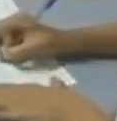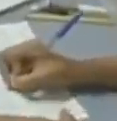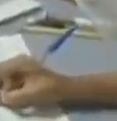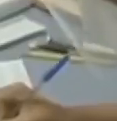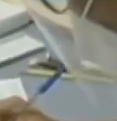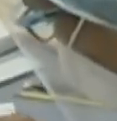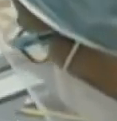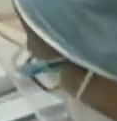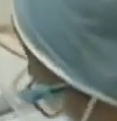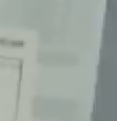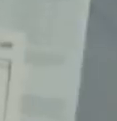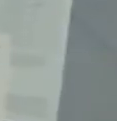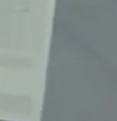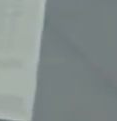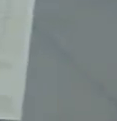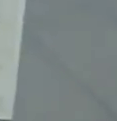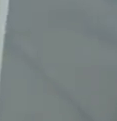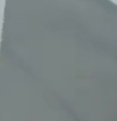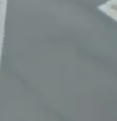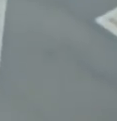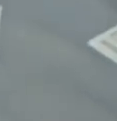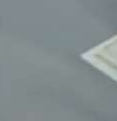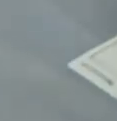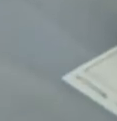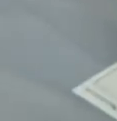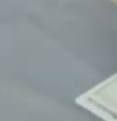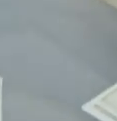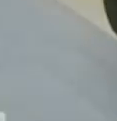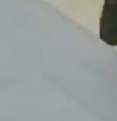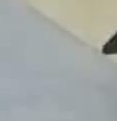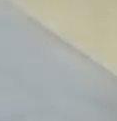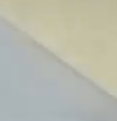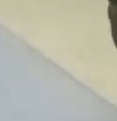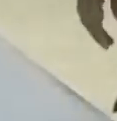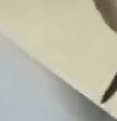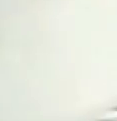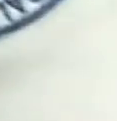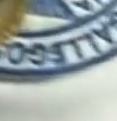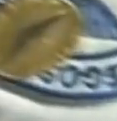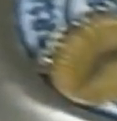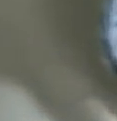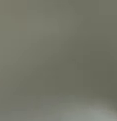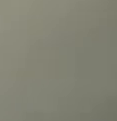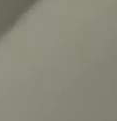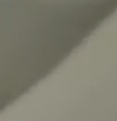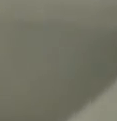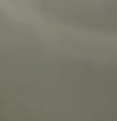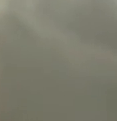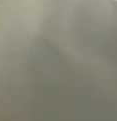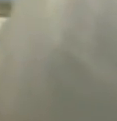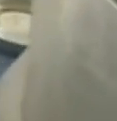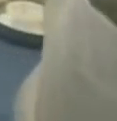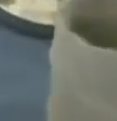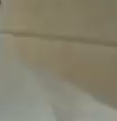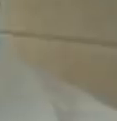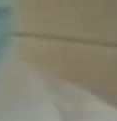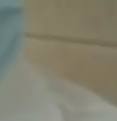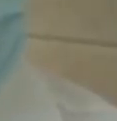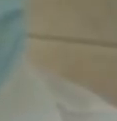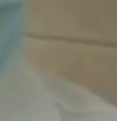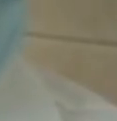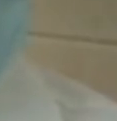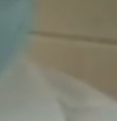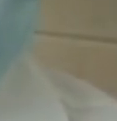nuestro presidente con sus países aliados, ¿cierto? En la adquisición de la vacuna. Porque digo una experiencia,